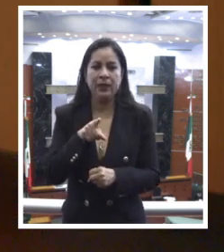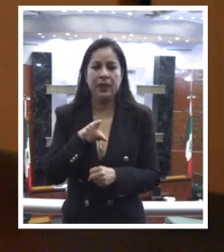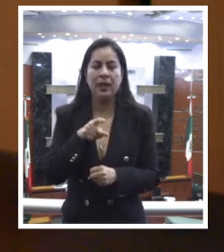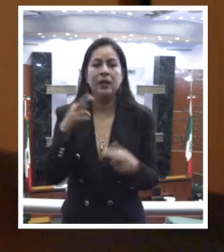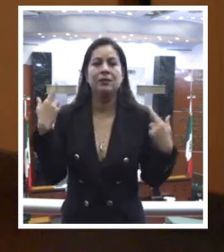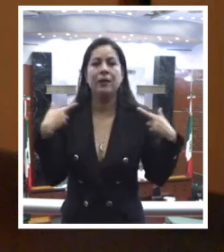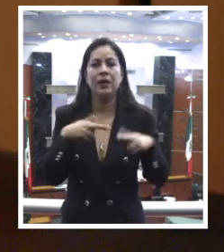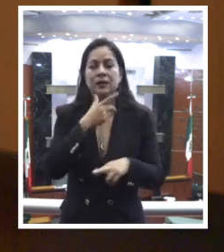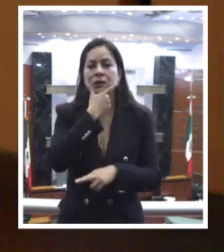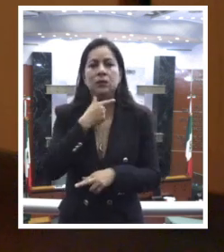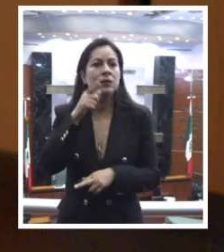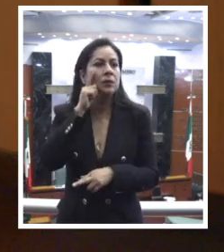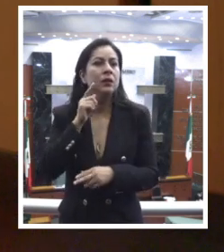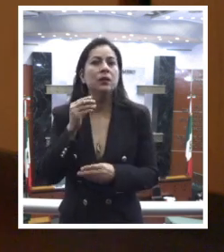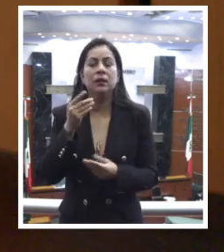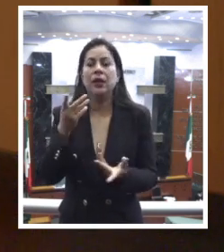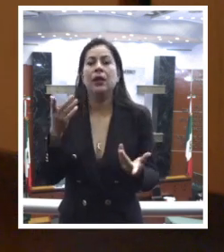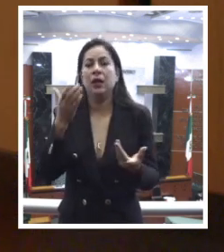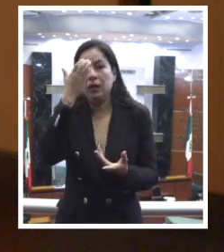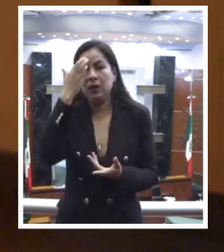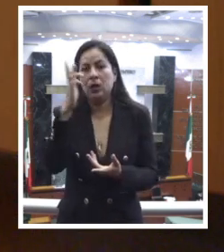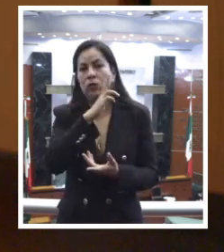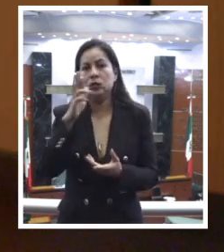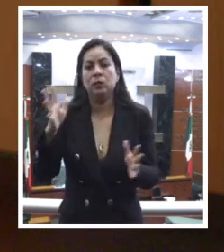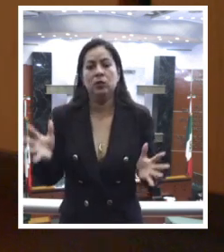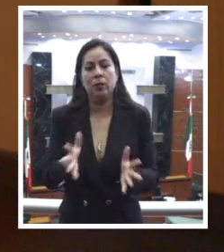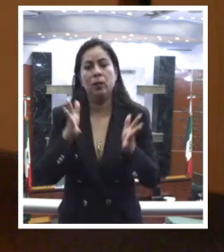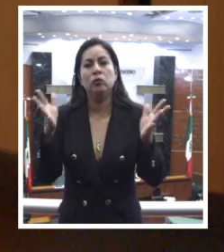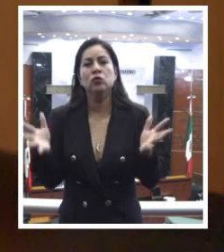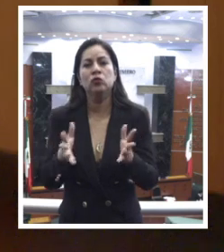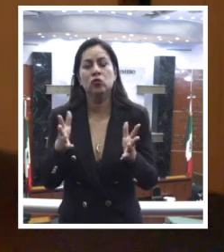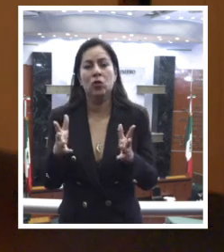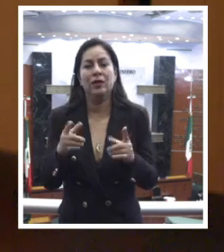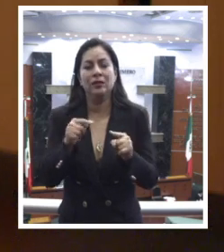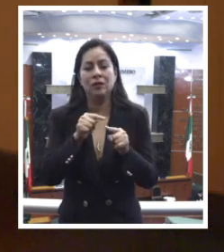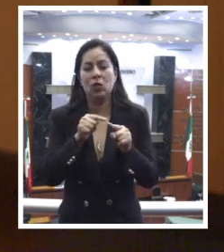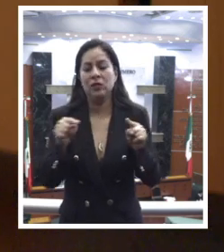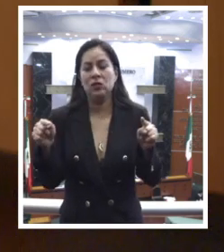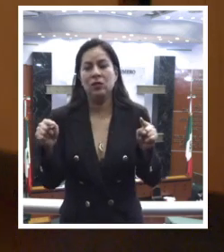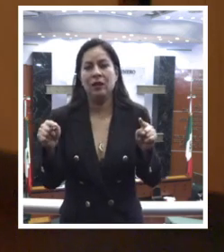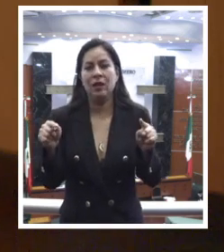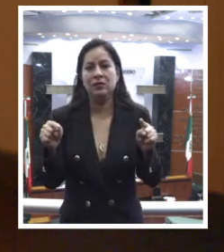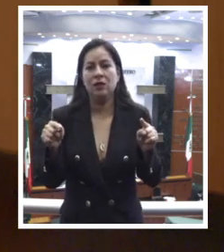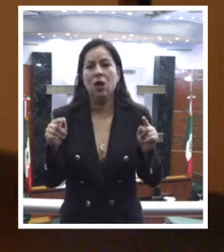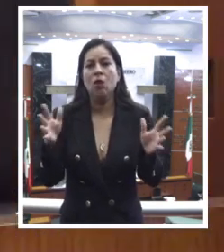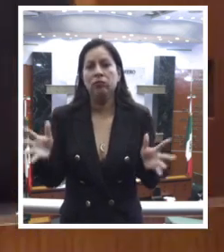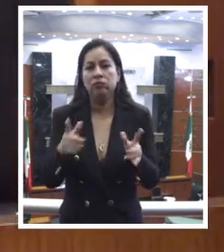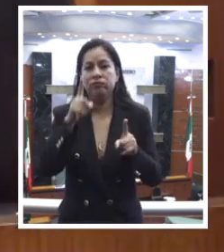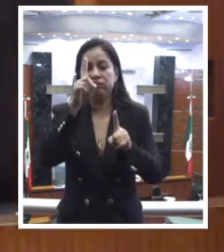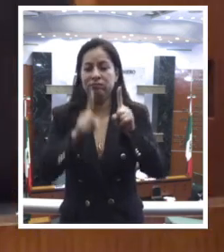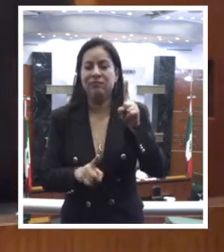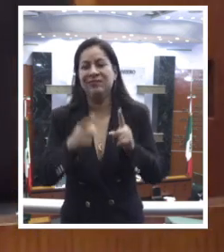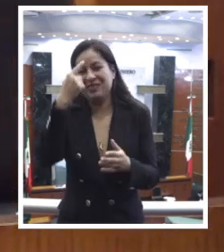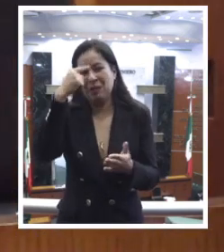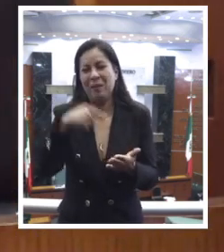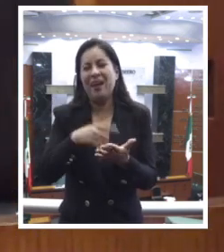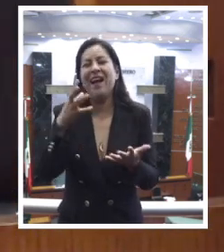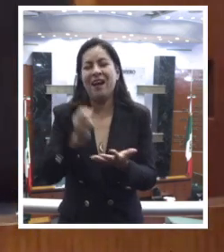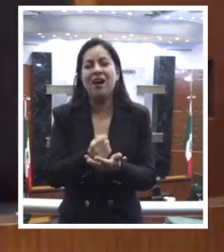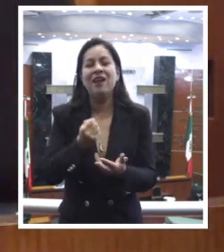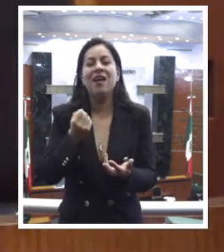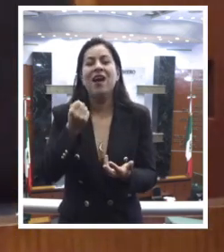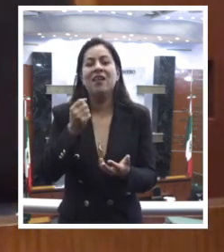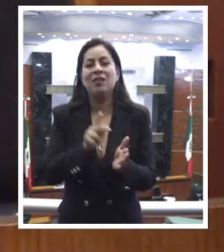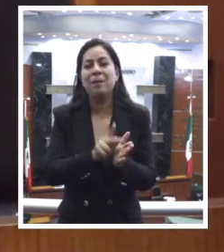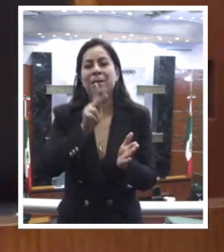las maestras, maestros que reciben reconocimientos en promociones horizontales o en promociones verticales para ganar una